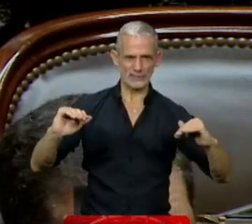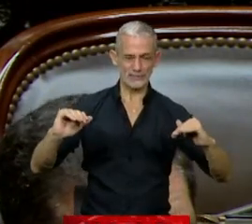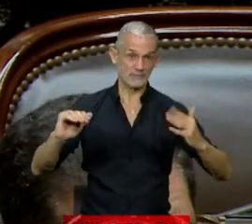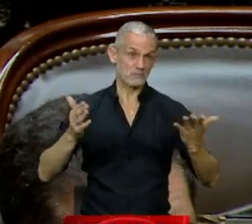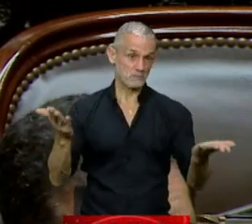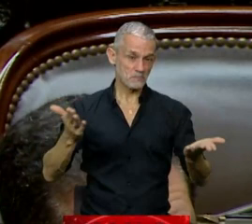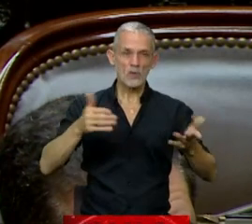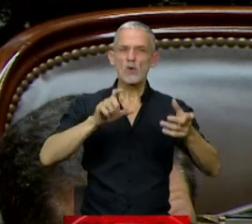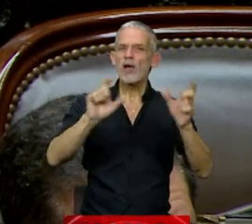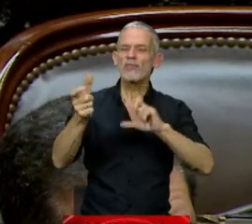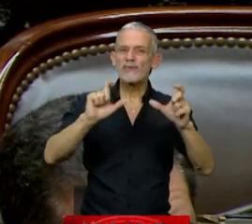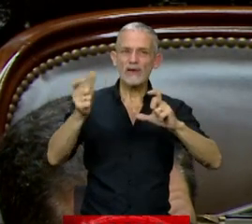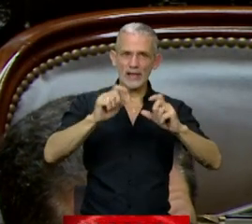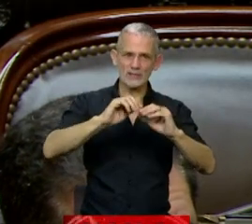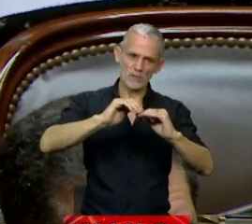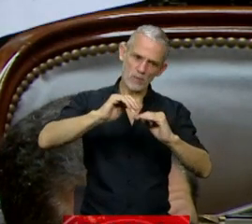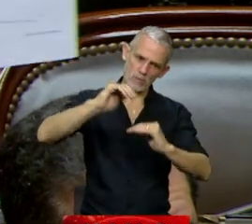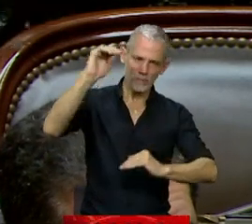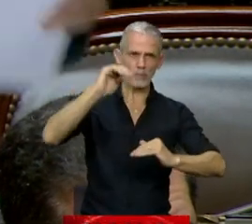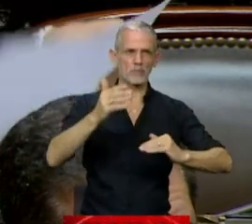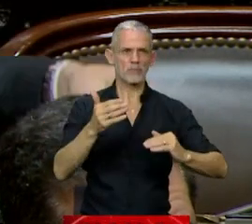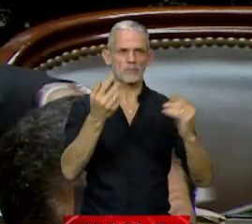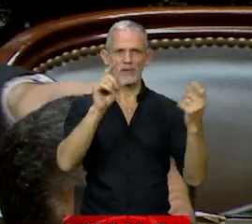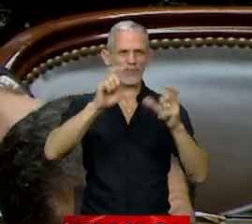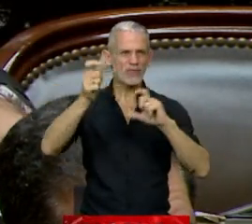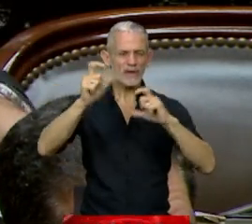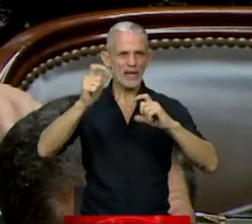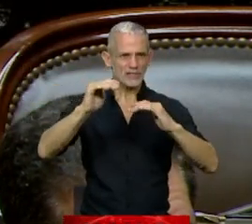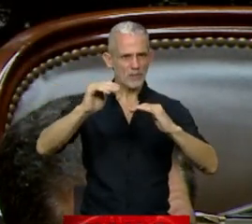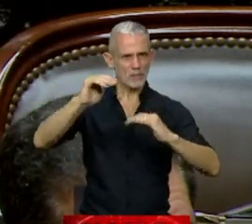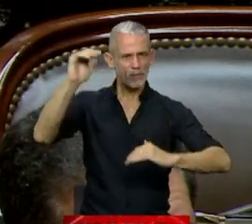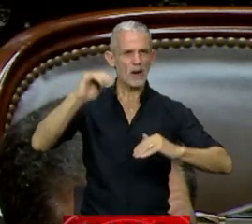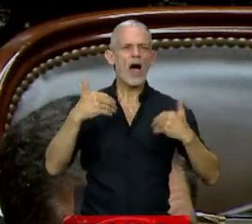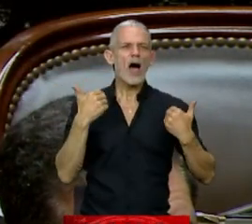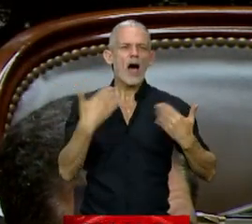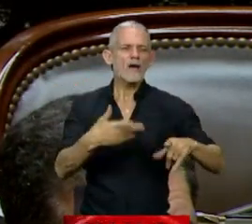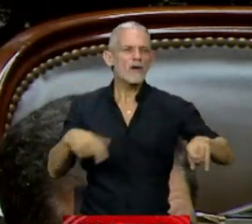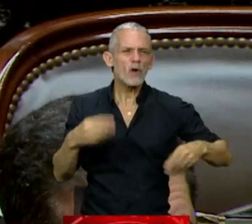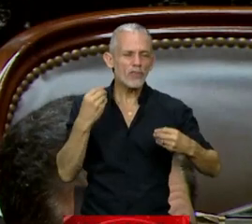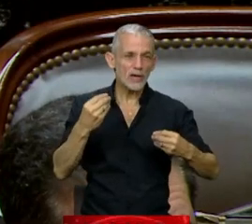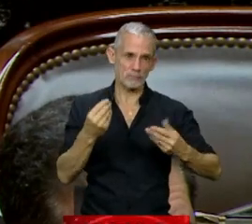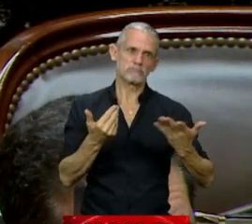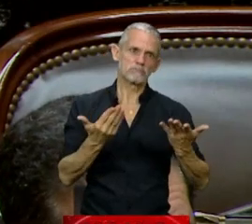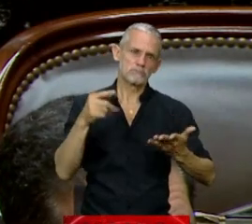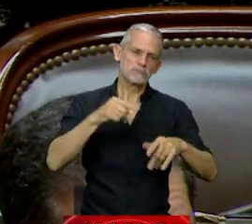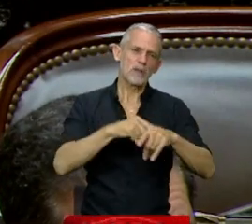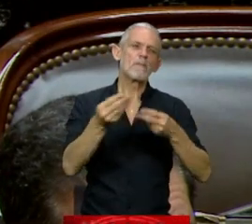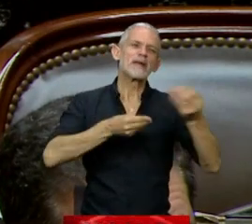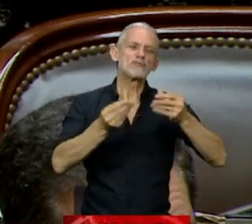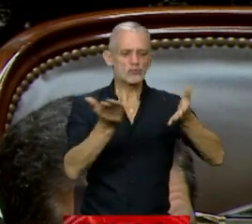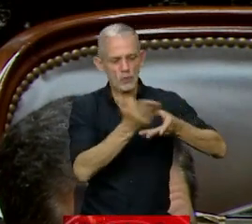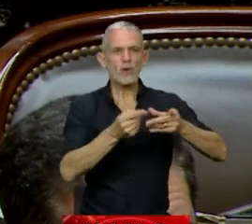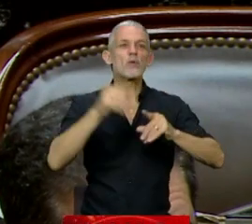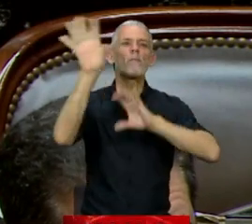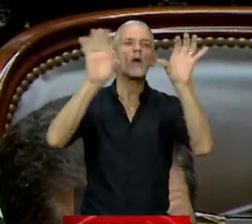y una brecha que se fue abriendo todos estos años en favor, sobre todo en este presupuesto,